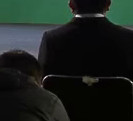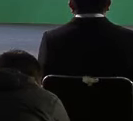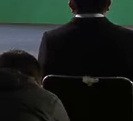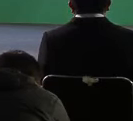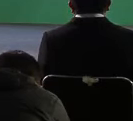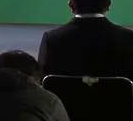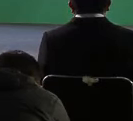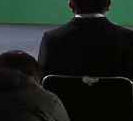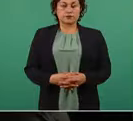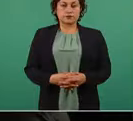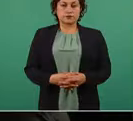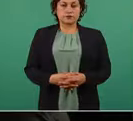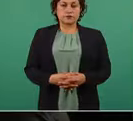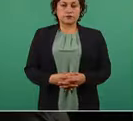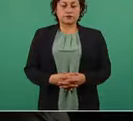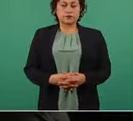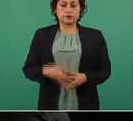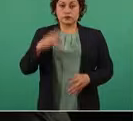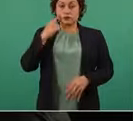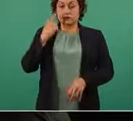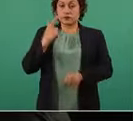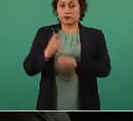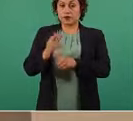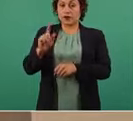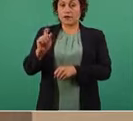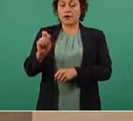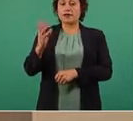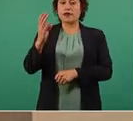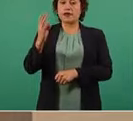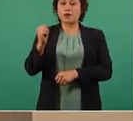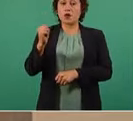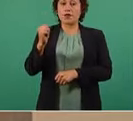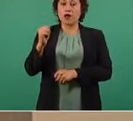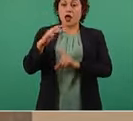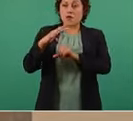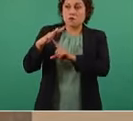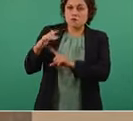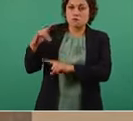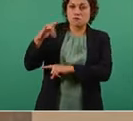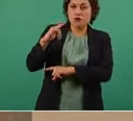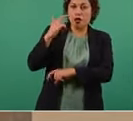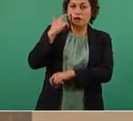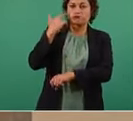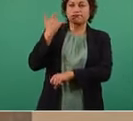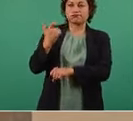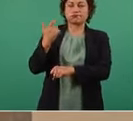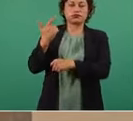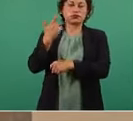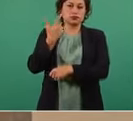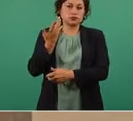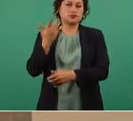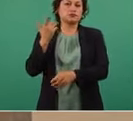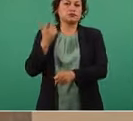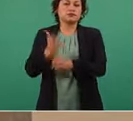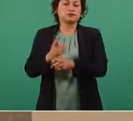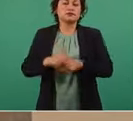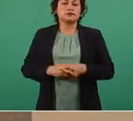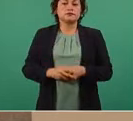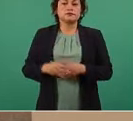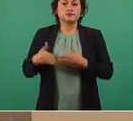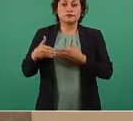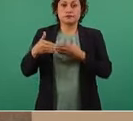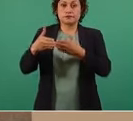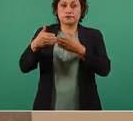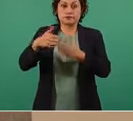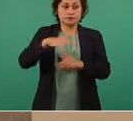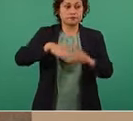detectado 29 detecciones de aeronaves sospechosas o ilícitas. En lo que se refiere a marítimas, hay 7 regiones